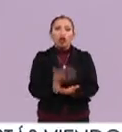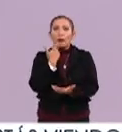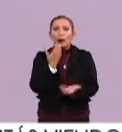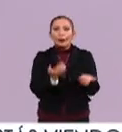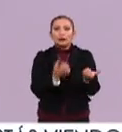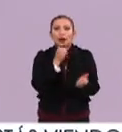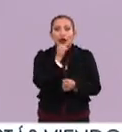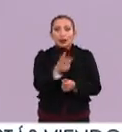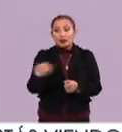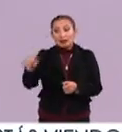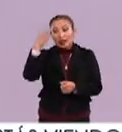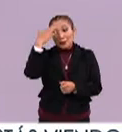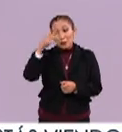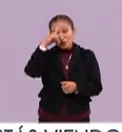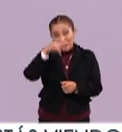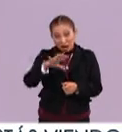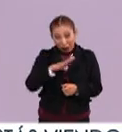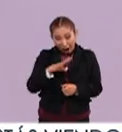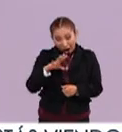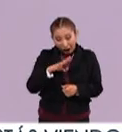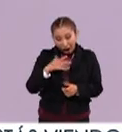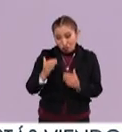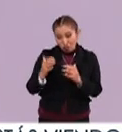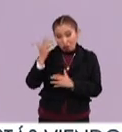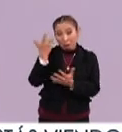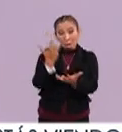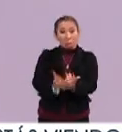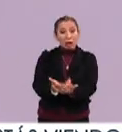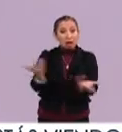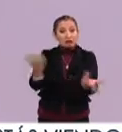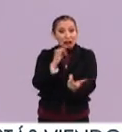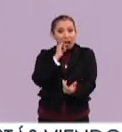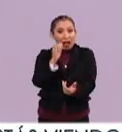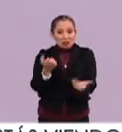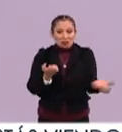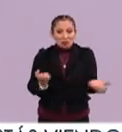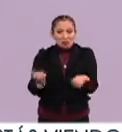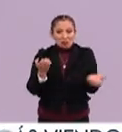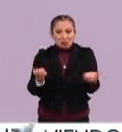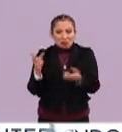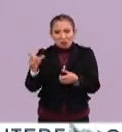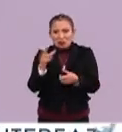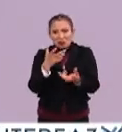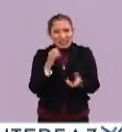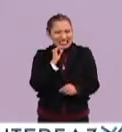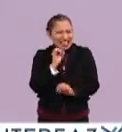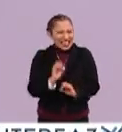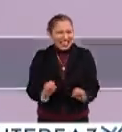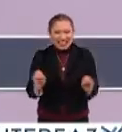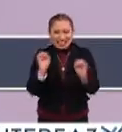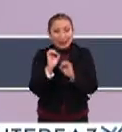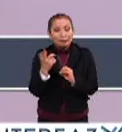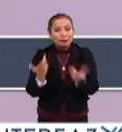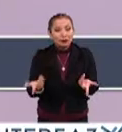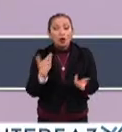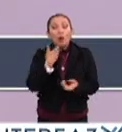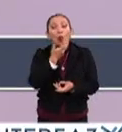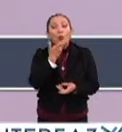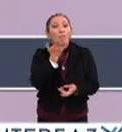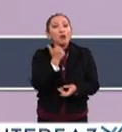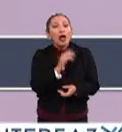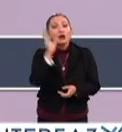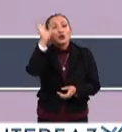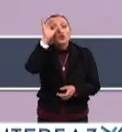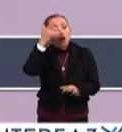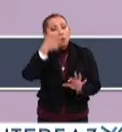también sabemos que nuestra población mexicana tiene una alta prevalencia de personas que no realizan ejercicio. No estamos habituados, no tenemos